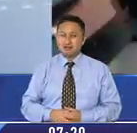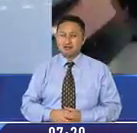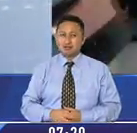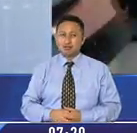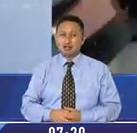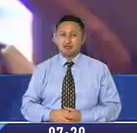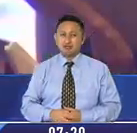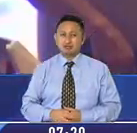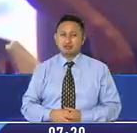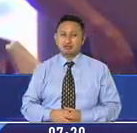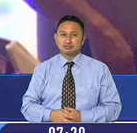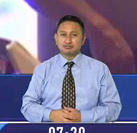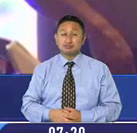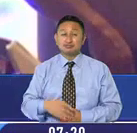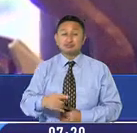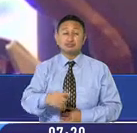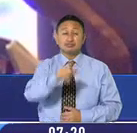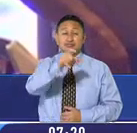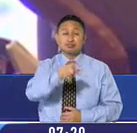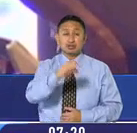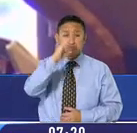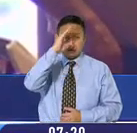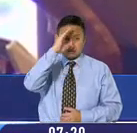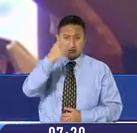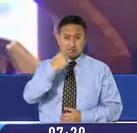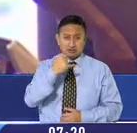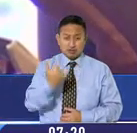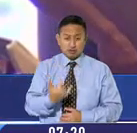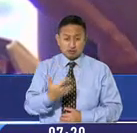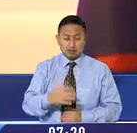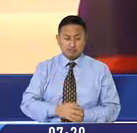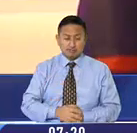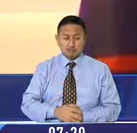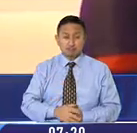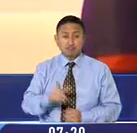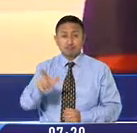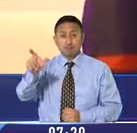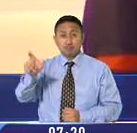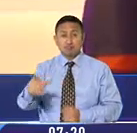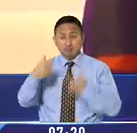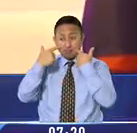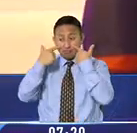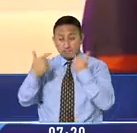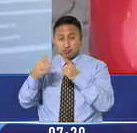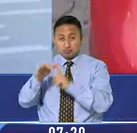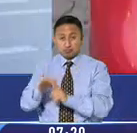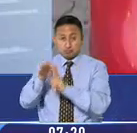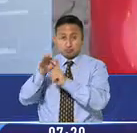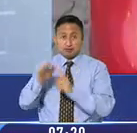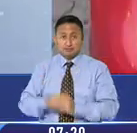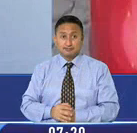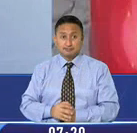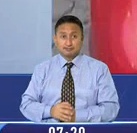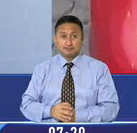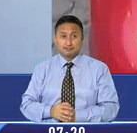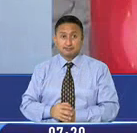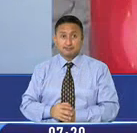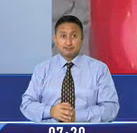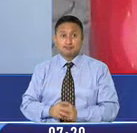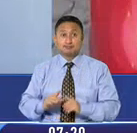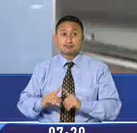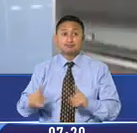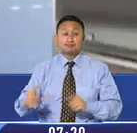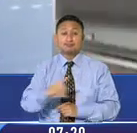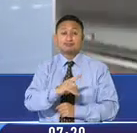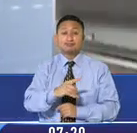al respecto. La Policía Nacional asegura que se encuentra bajo custodia y vigilancia especial. Mientras tanto, su